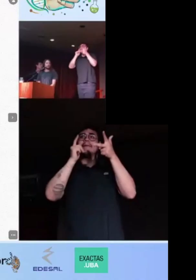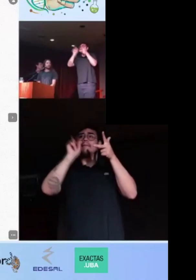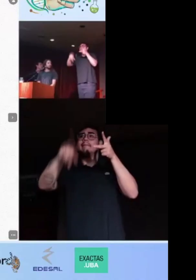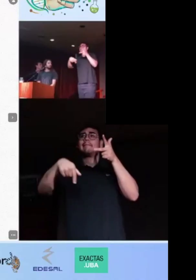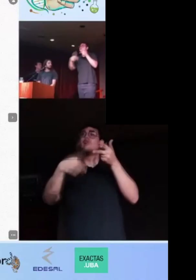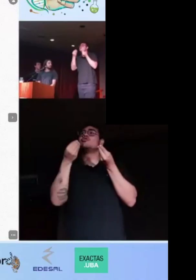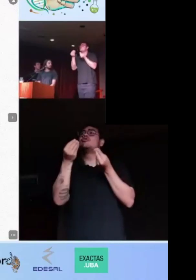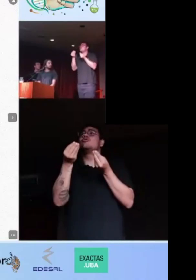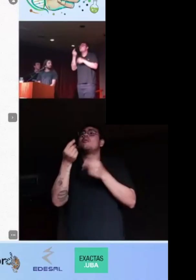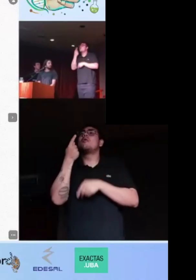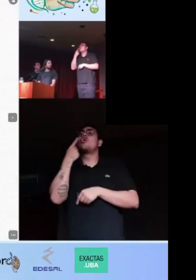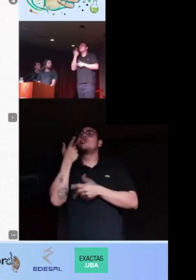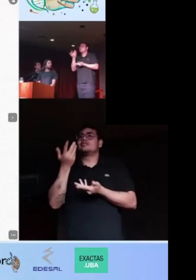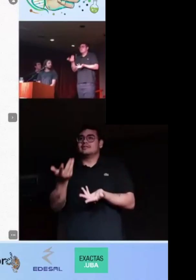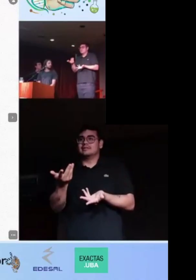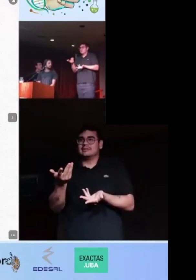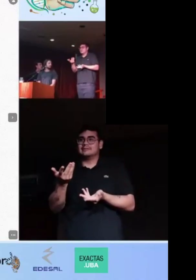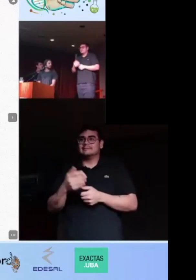Hay un-